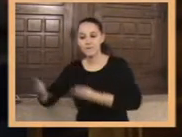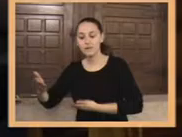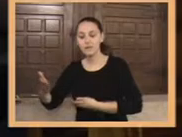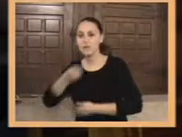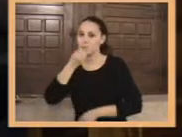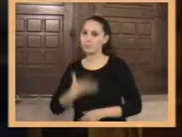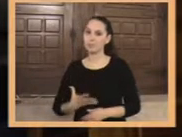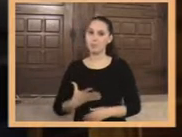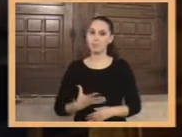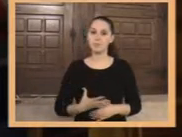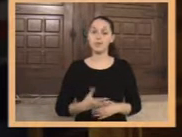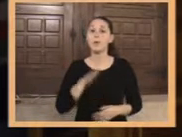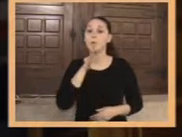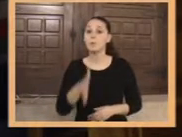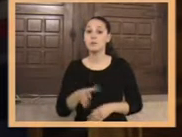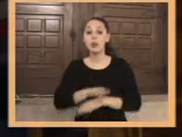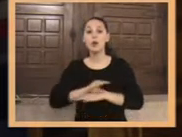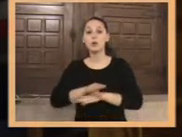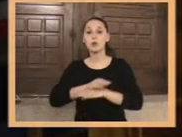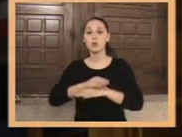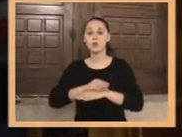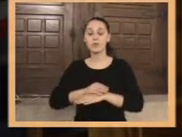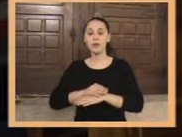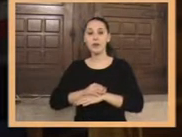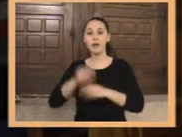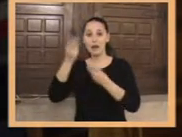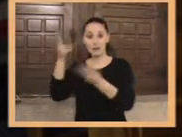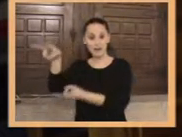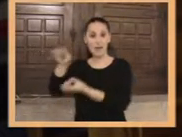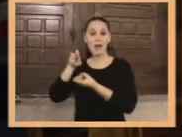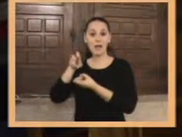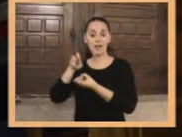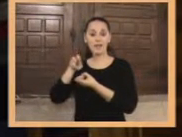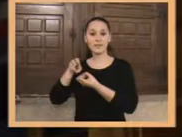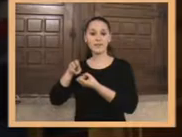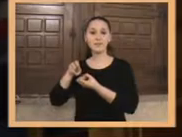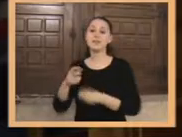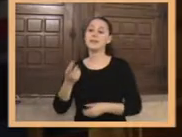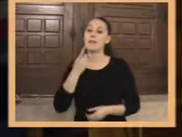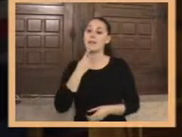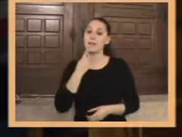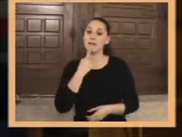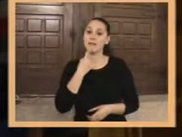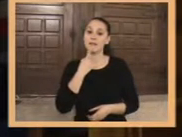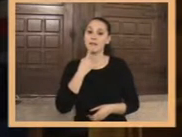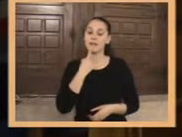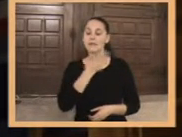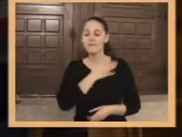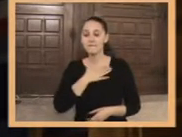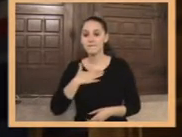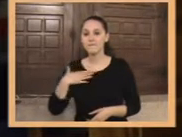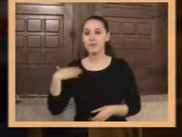Hacienda que aquí ahora se comprometa a adjuntar y ajustar el uso del palacio al proyecto que se